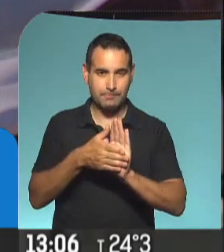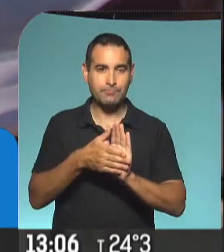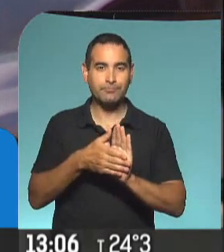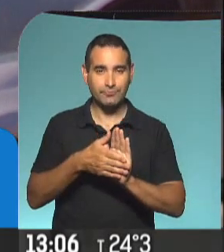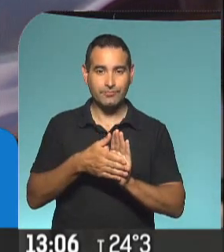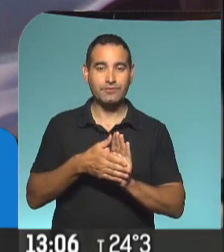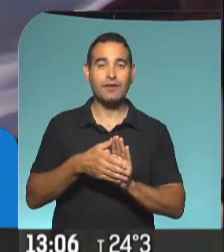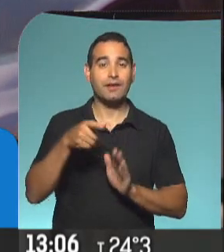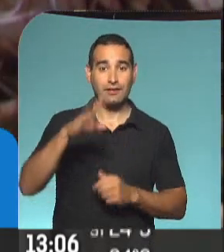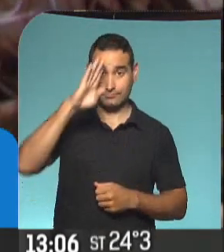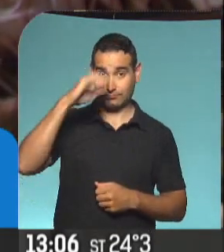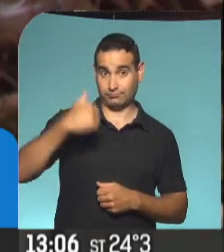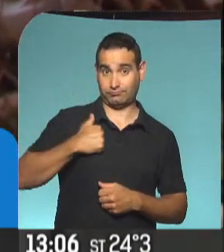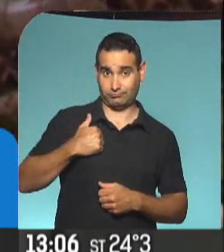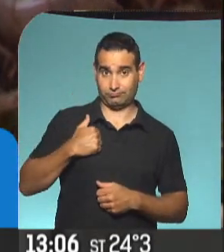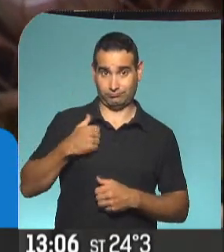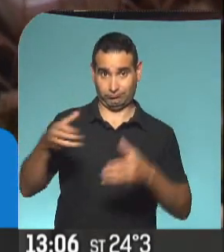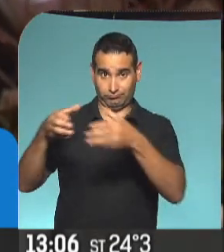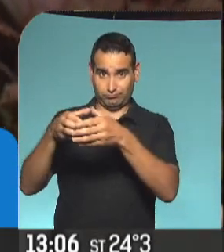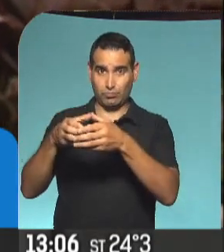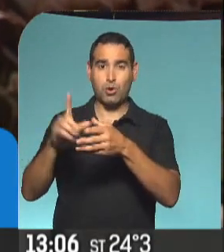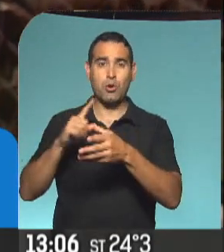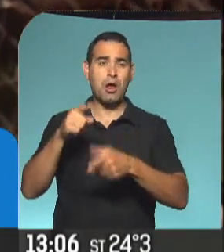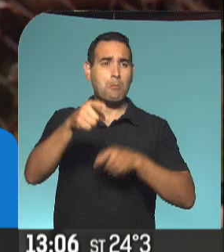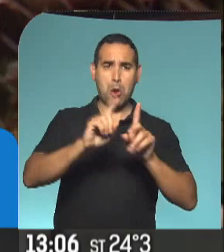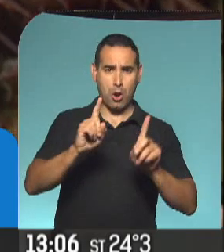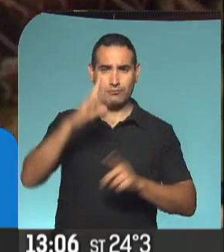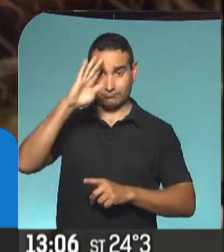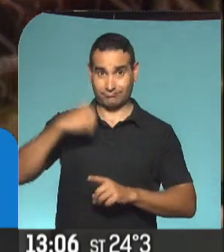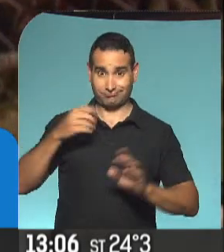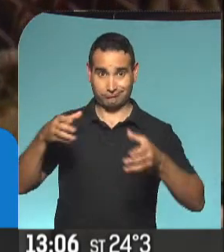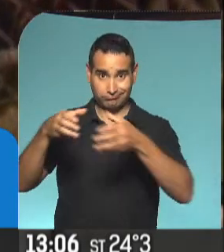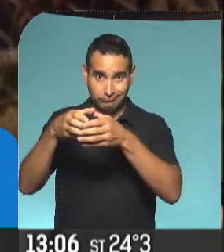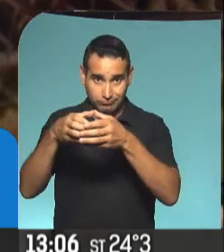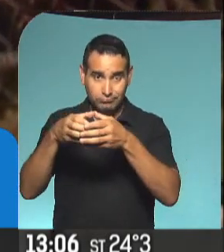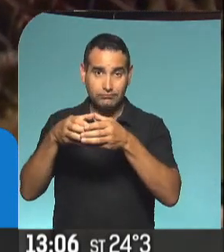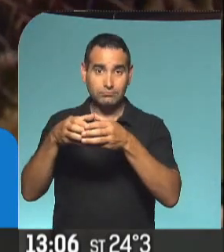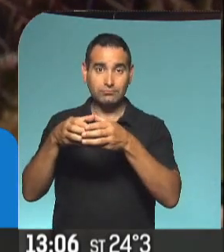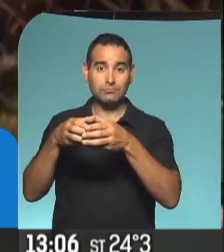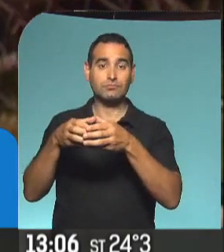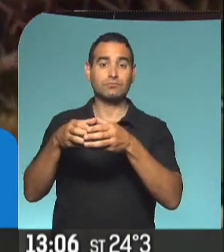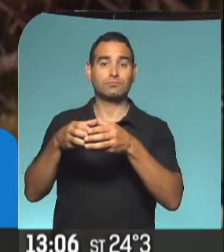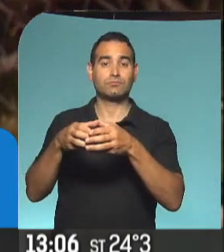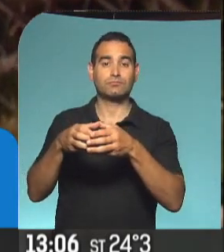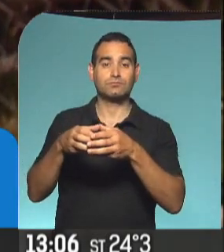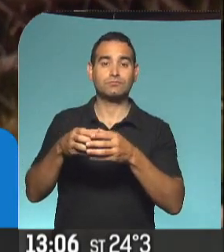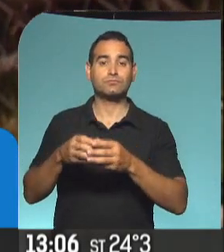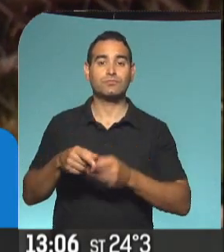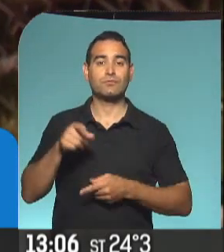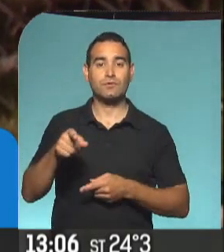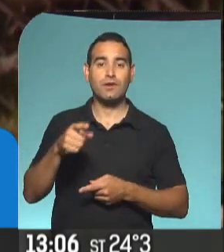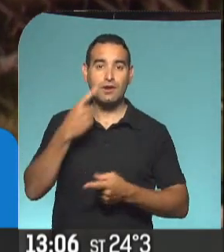que la propia Armada, no estamos hablando de fulano, mengano, la propia Armada se llama ISGA, es la